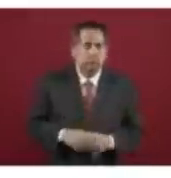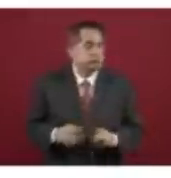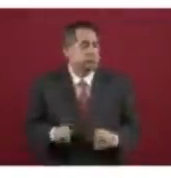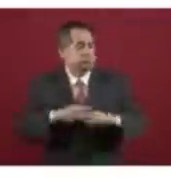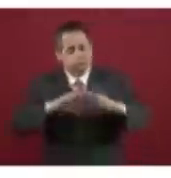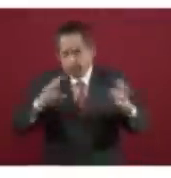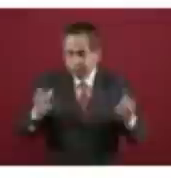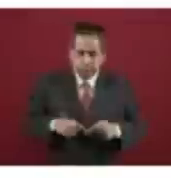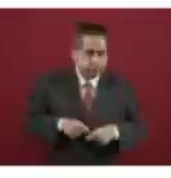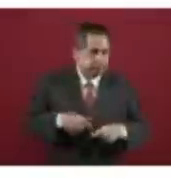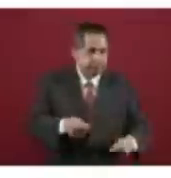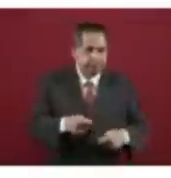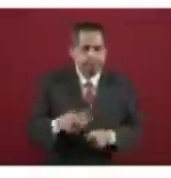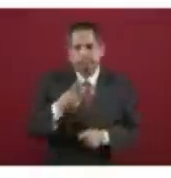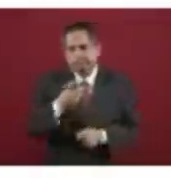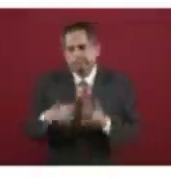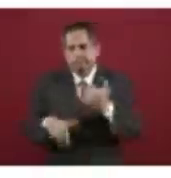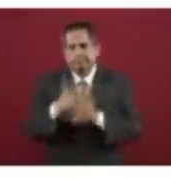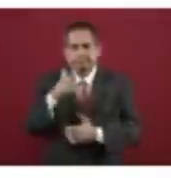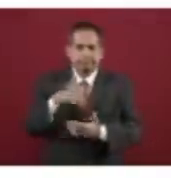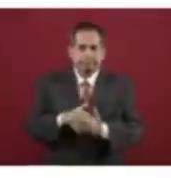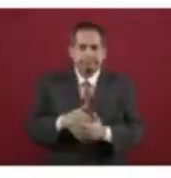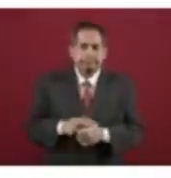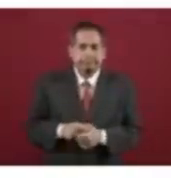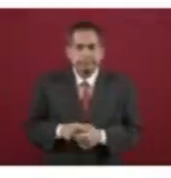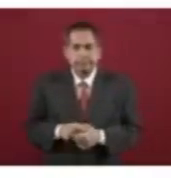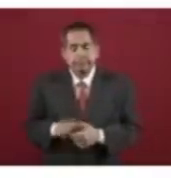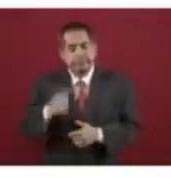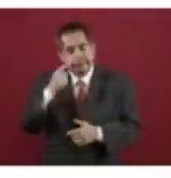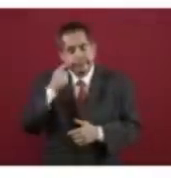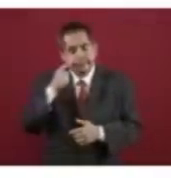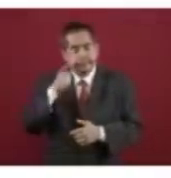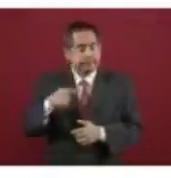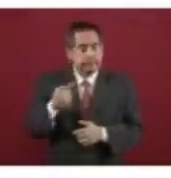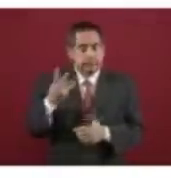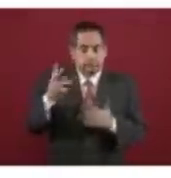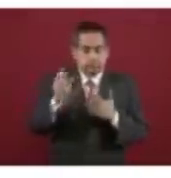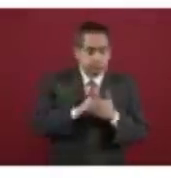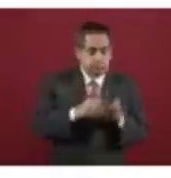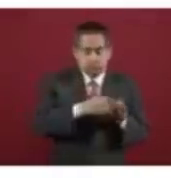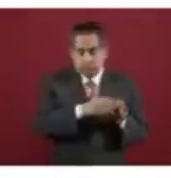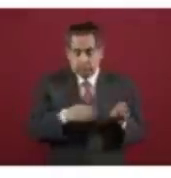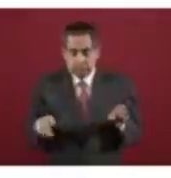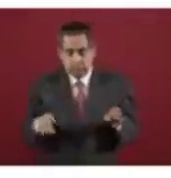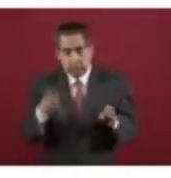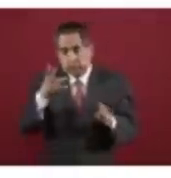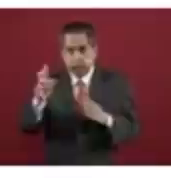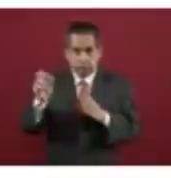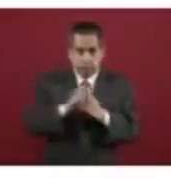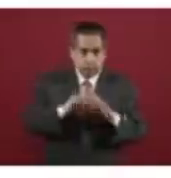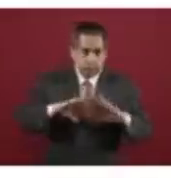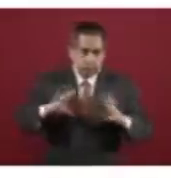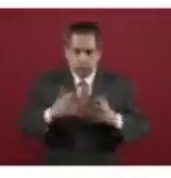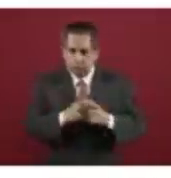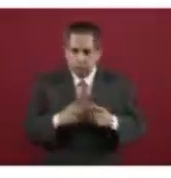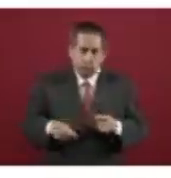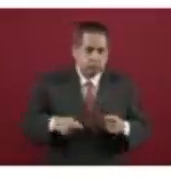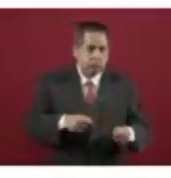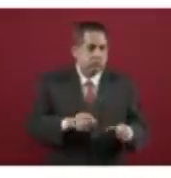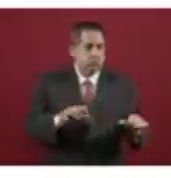213,000. De tal manera que para este cuatrimestre, digamos, porque vamos a pagar los dos bimestres juntos, son